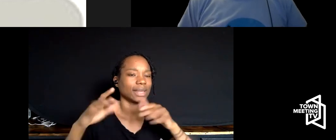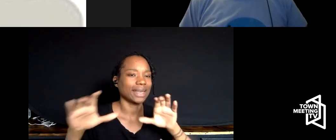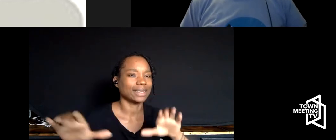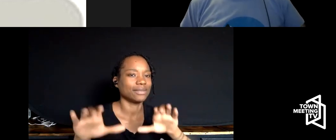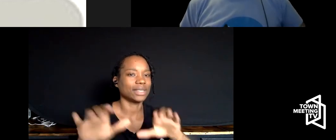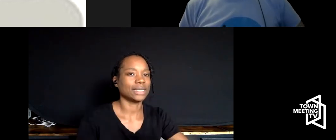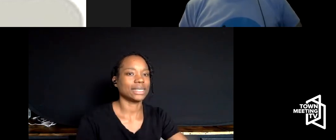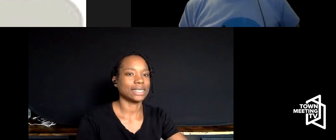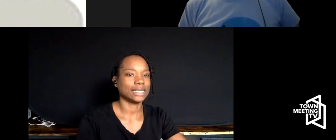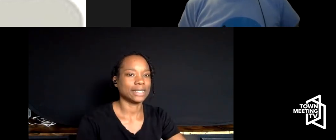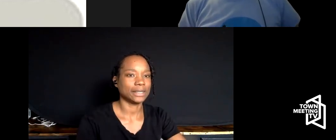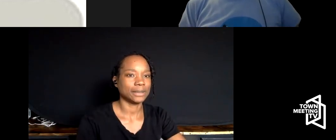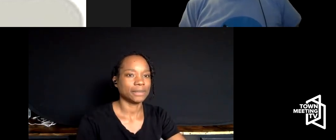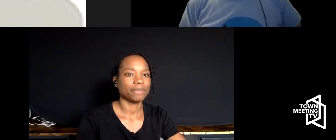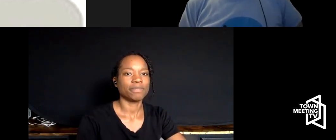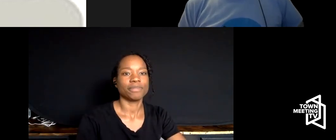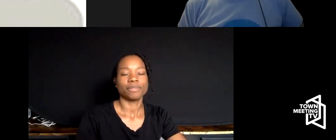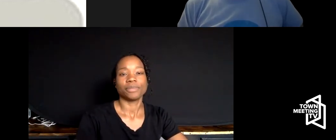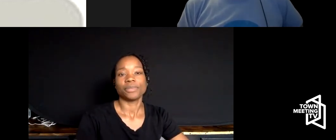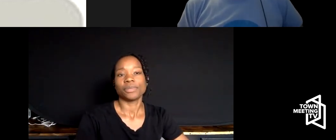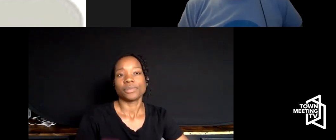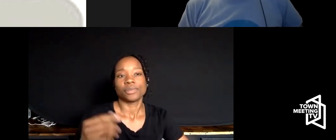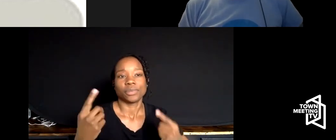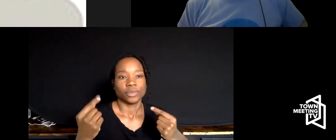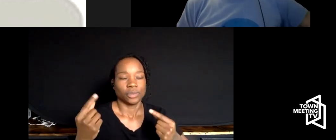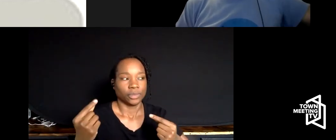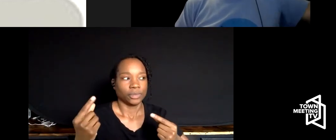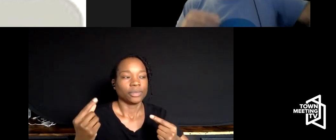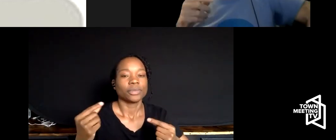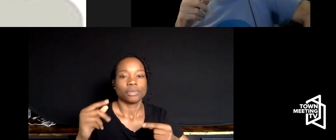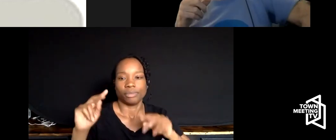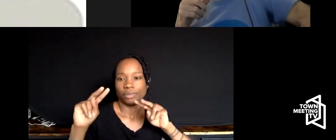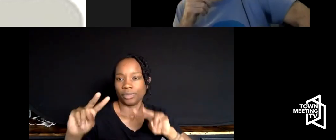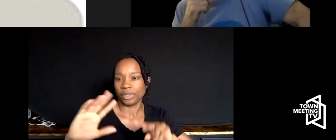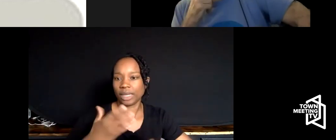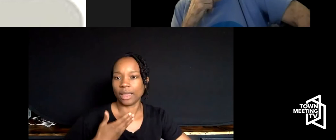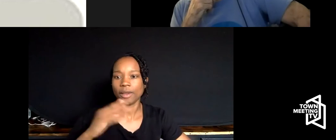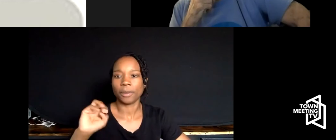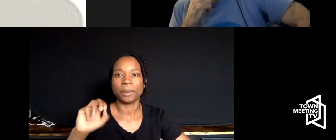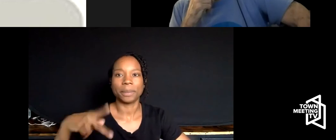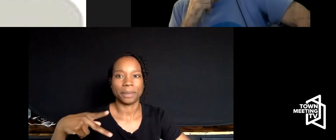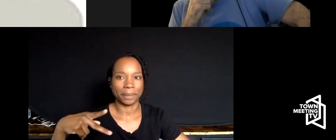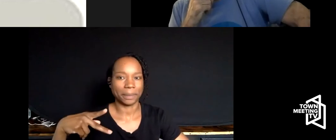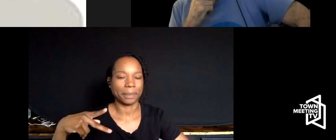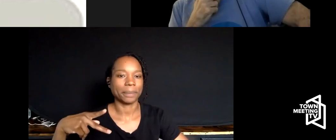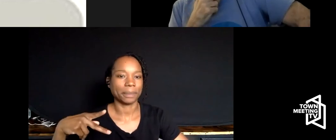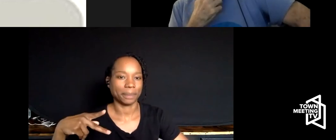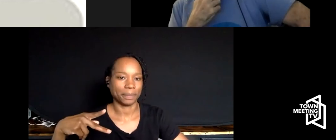a nuestra próxima actividad, que es mirar nuestro mapa.